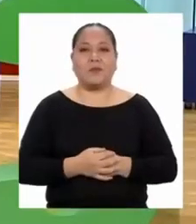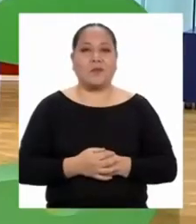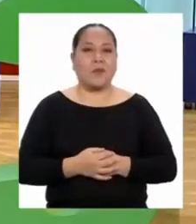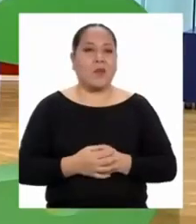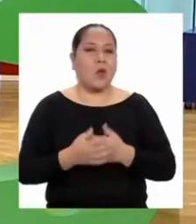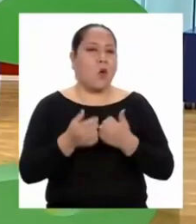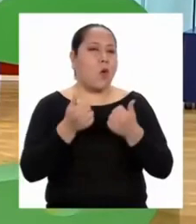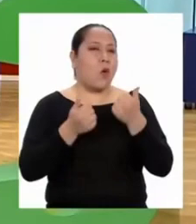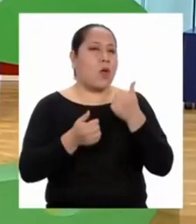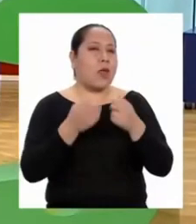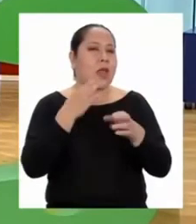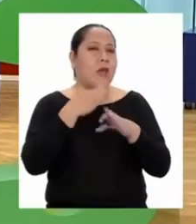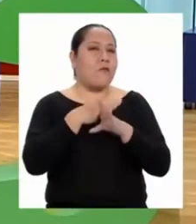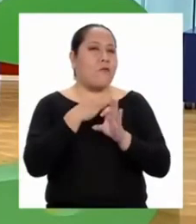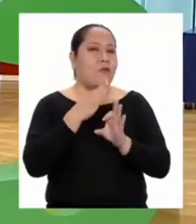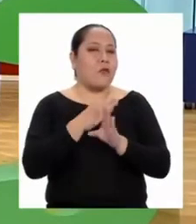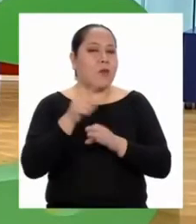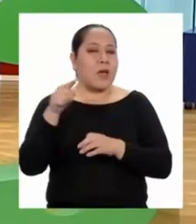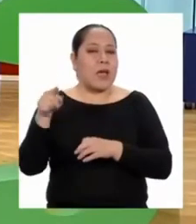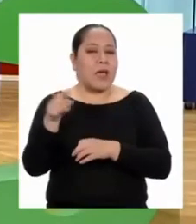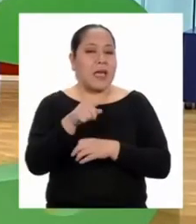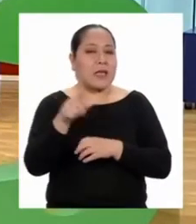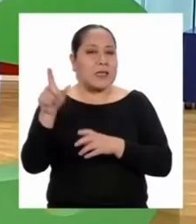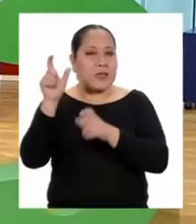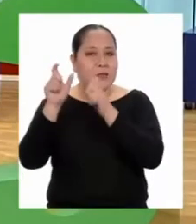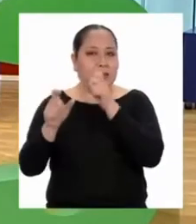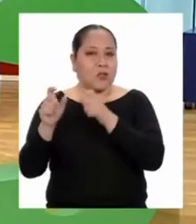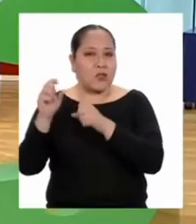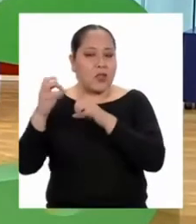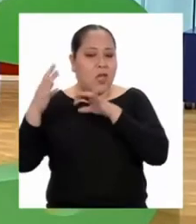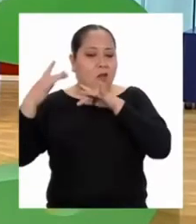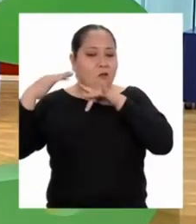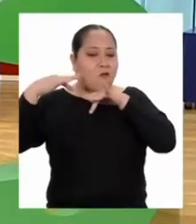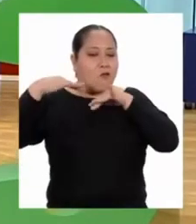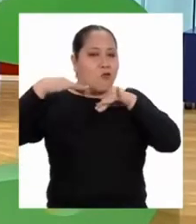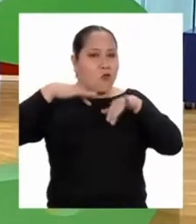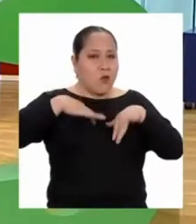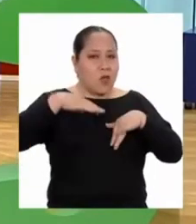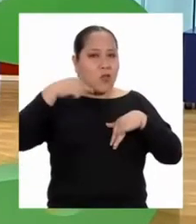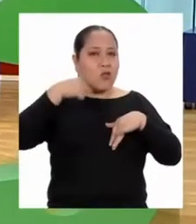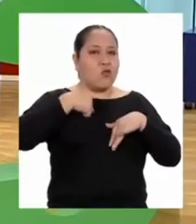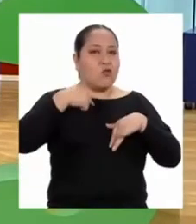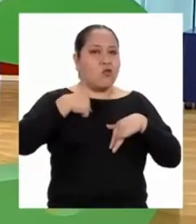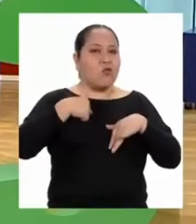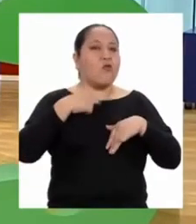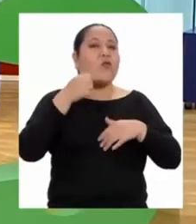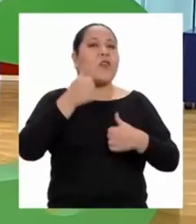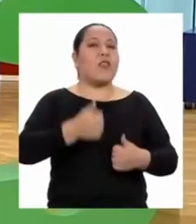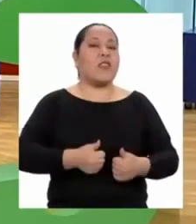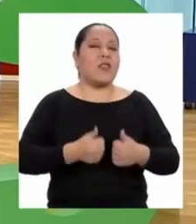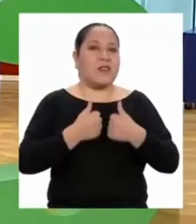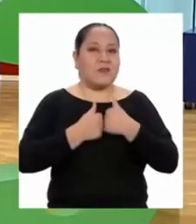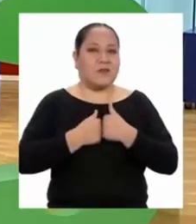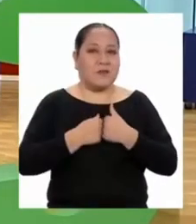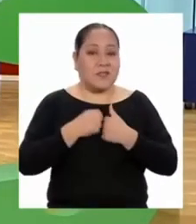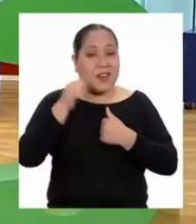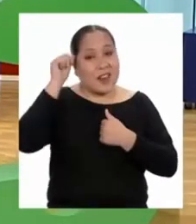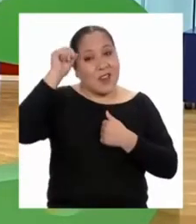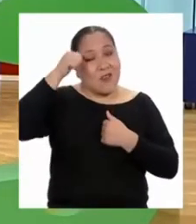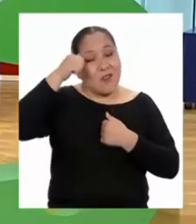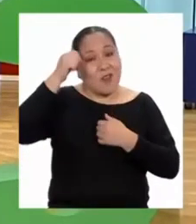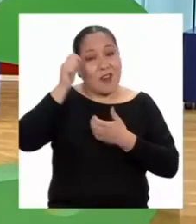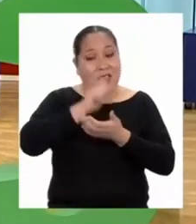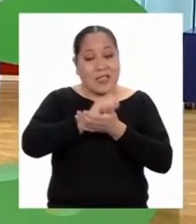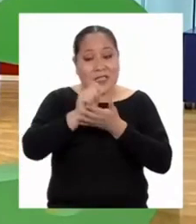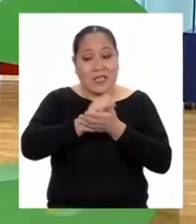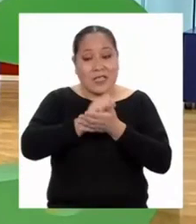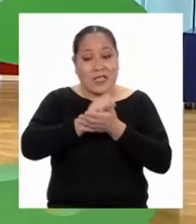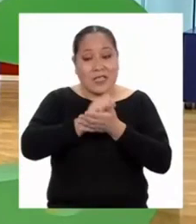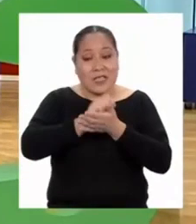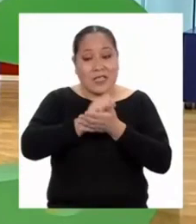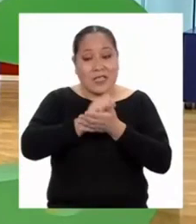qué manera han influido en tu vida? Recuerden registrar su trabajo en su cuaderno o en hojas de reuso y guarden